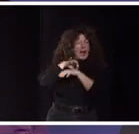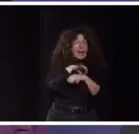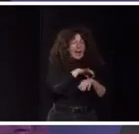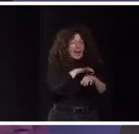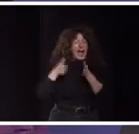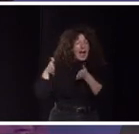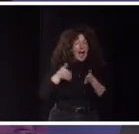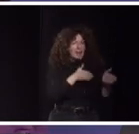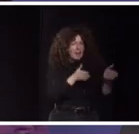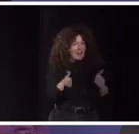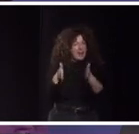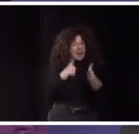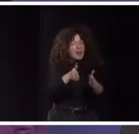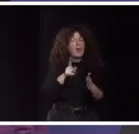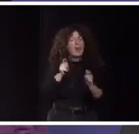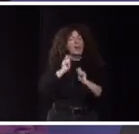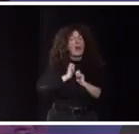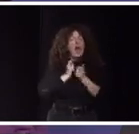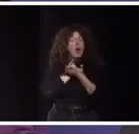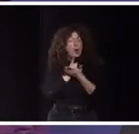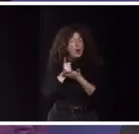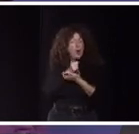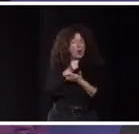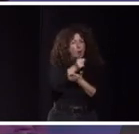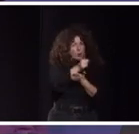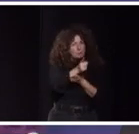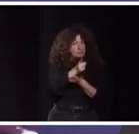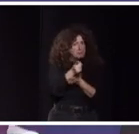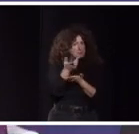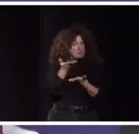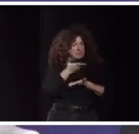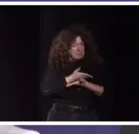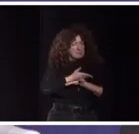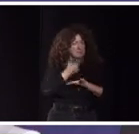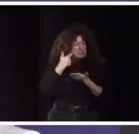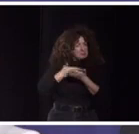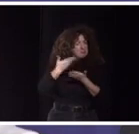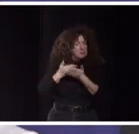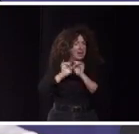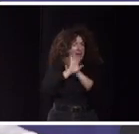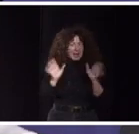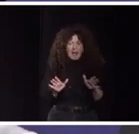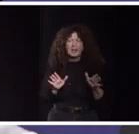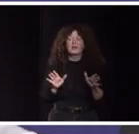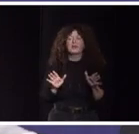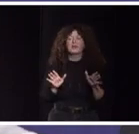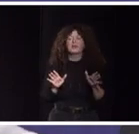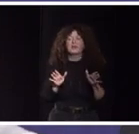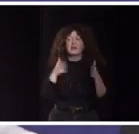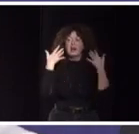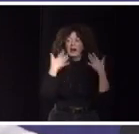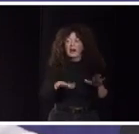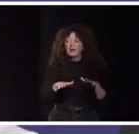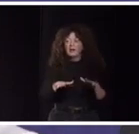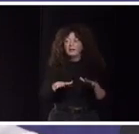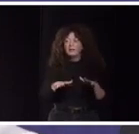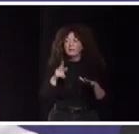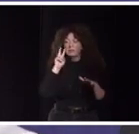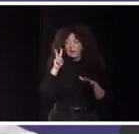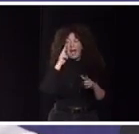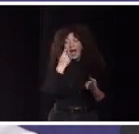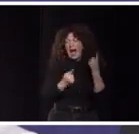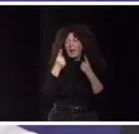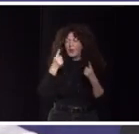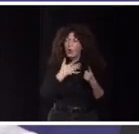camino. Habéis establecido una hoja de ruta preclara, de forma palmaria, que establece, a pesar de que parece que algunos